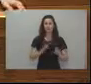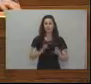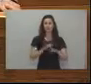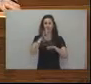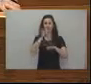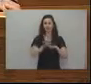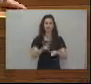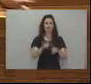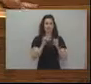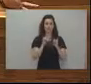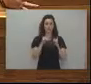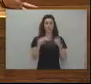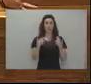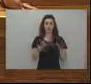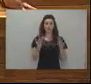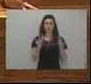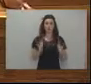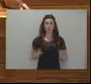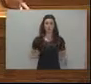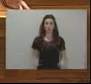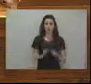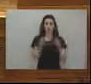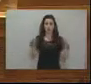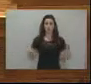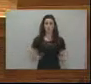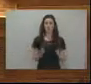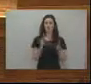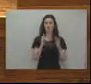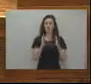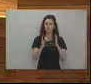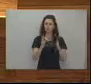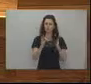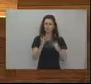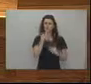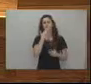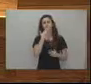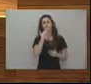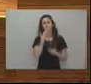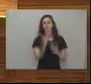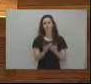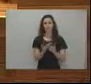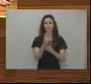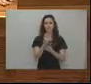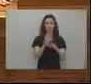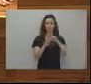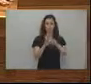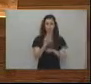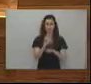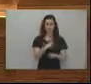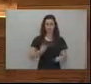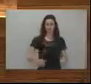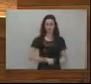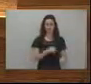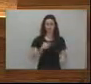¿no? En campaña incluso hubo momentos donde se ridiculizaron las propuestas de Podemos, ¿no? Y estas 2 últimas semanas se ninguneó